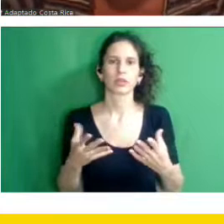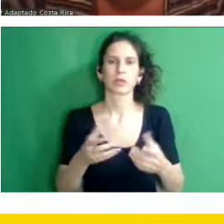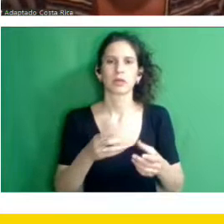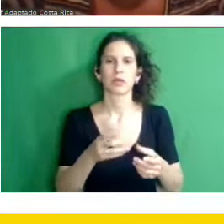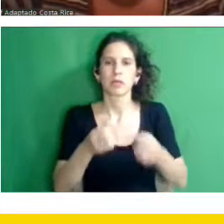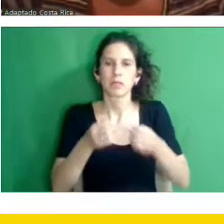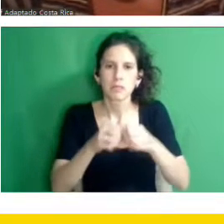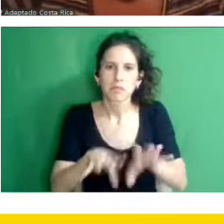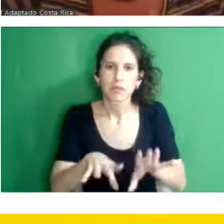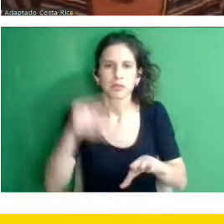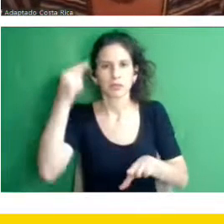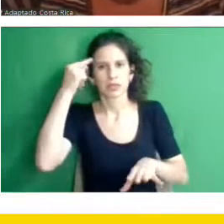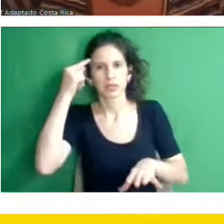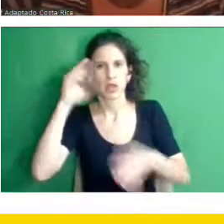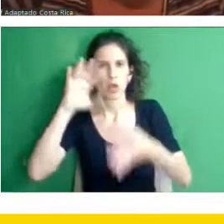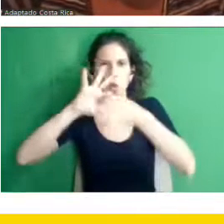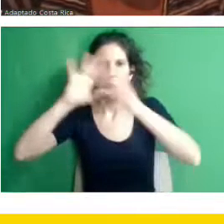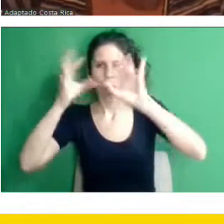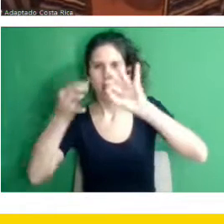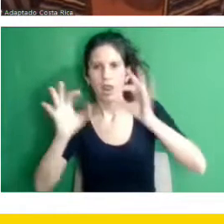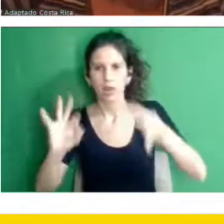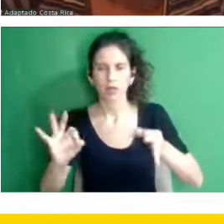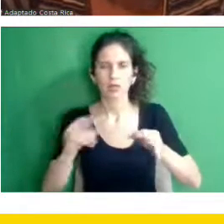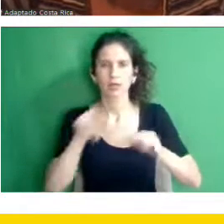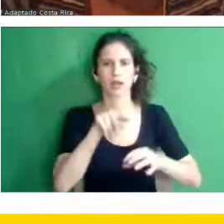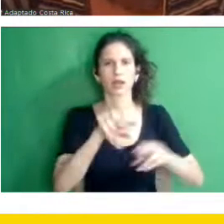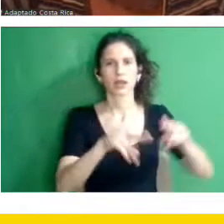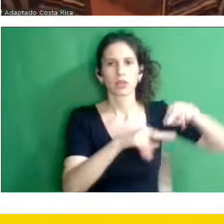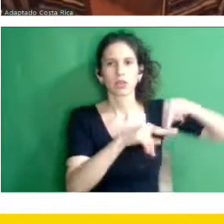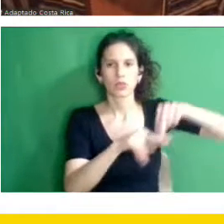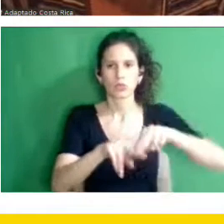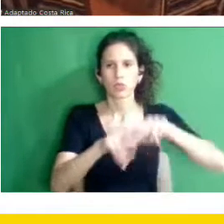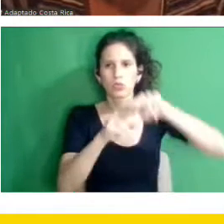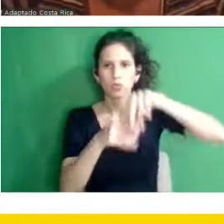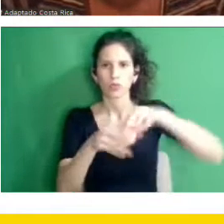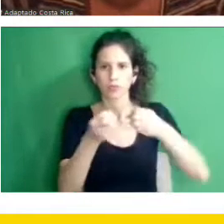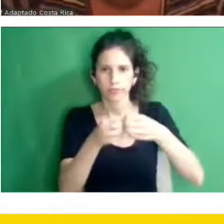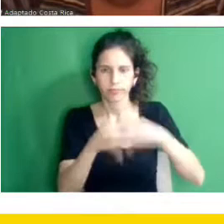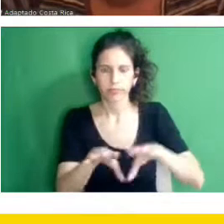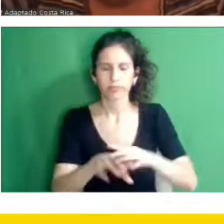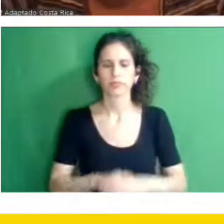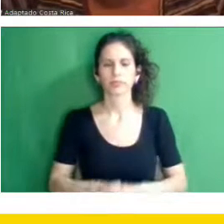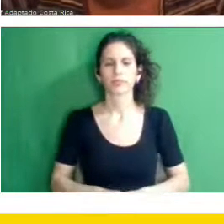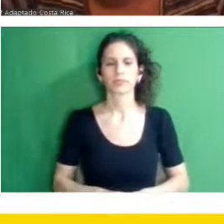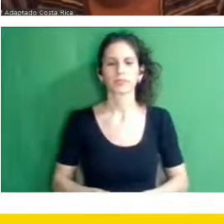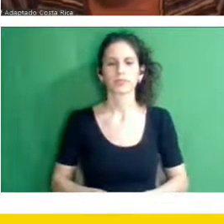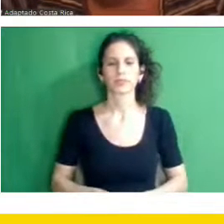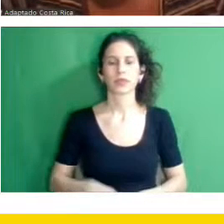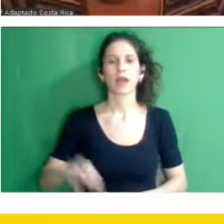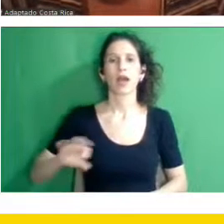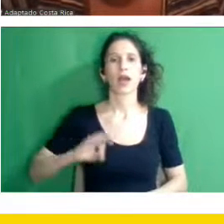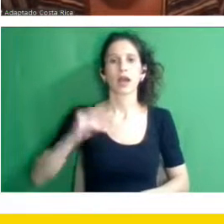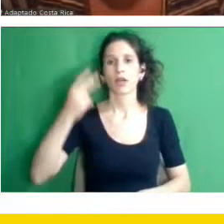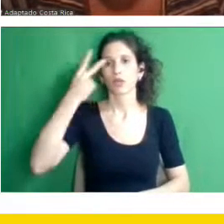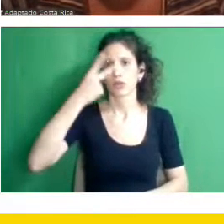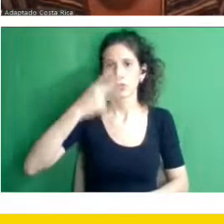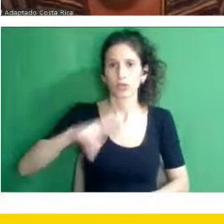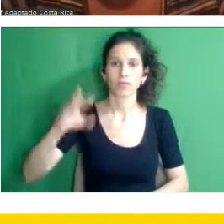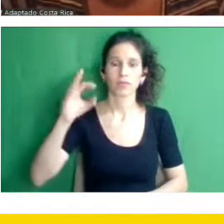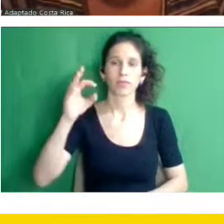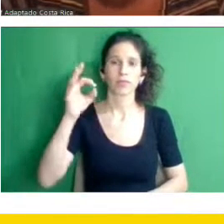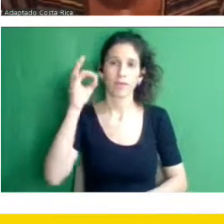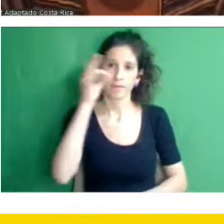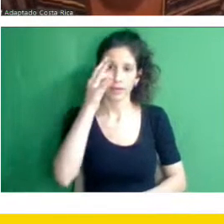deporte olímpico, que ya les voy a comentar también de eso rápidamente. Y en el 2020, bueno, estuvo la pandemia, fue en